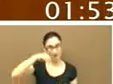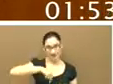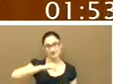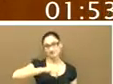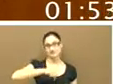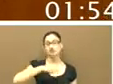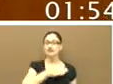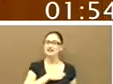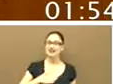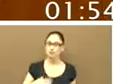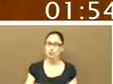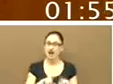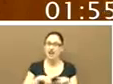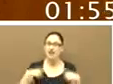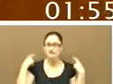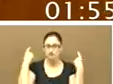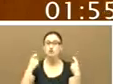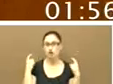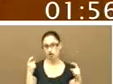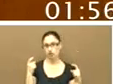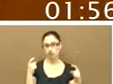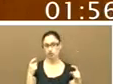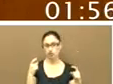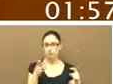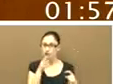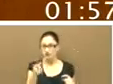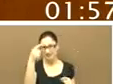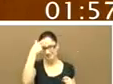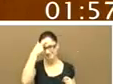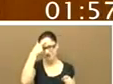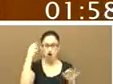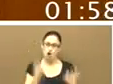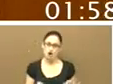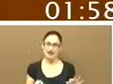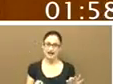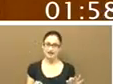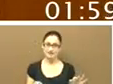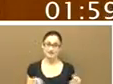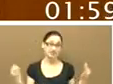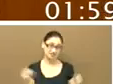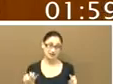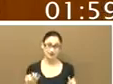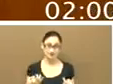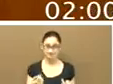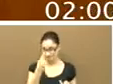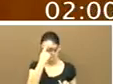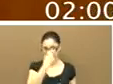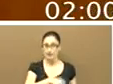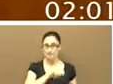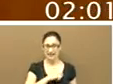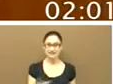un esfuerzo por ese sentido común que debe existir en nuestra concepción de España.